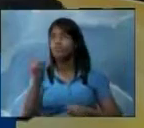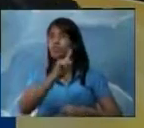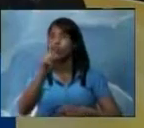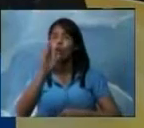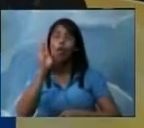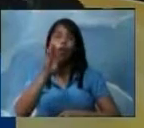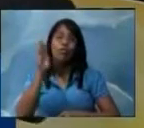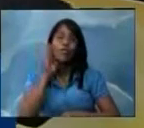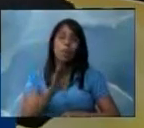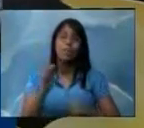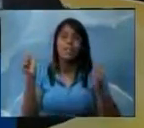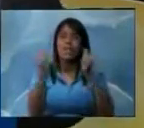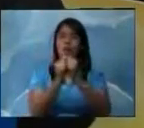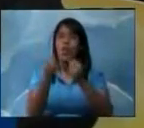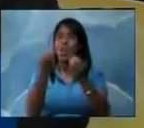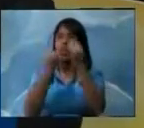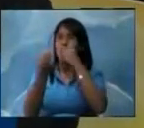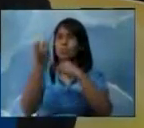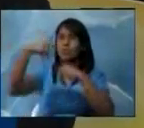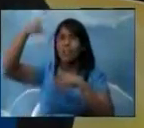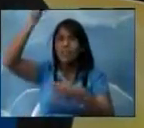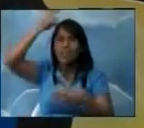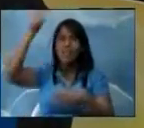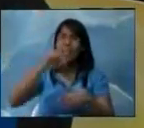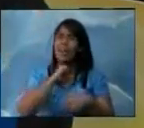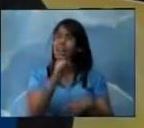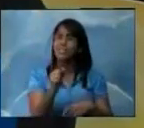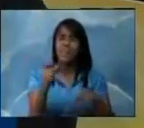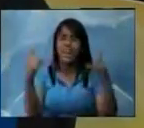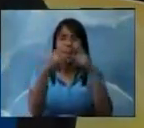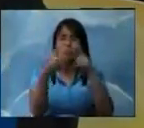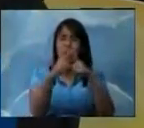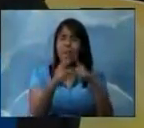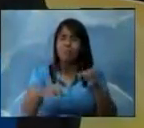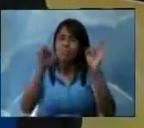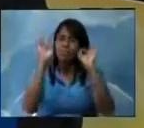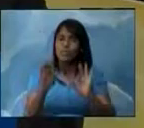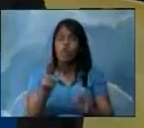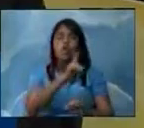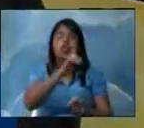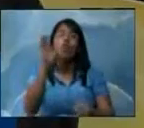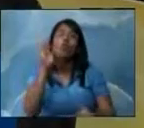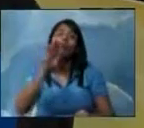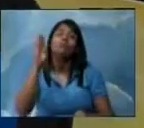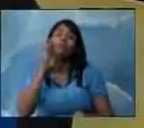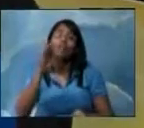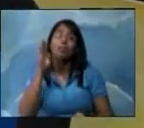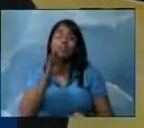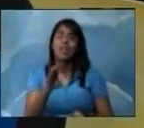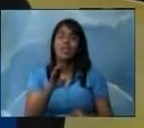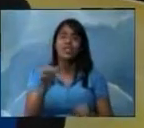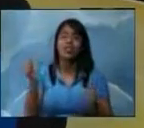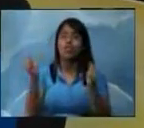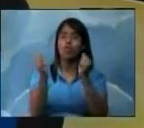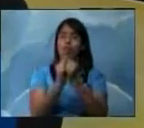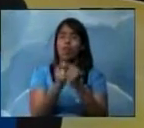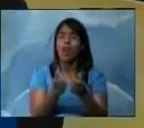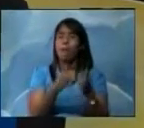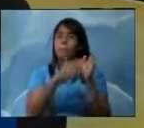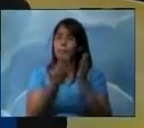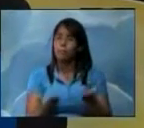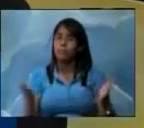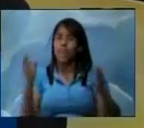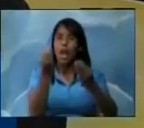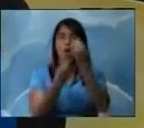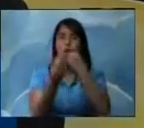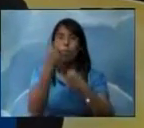no contaminarse, esta es la palabra exacta, no contaminarse con la porción de